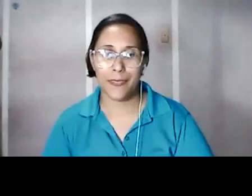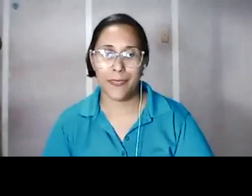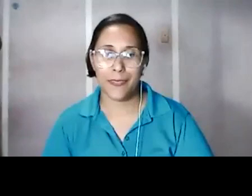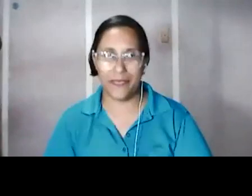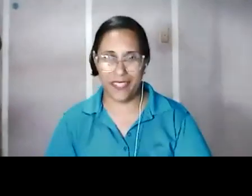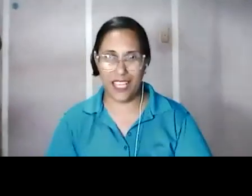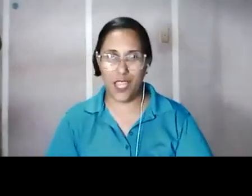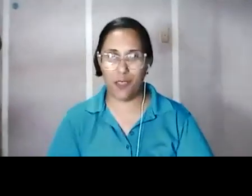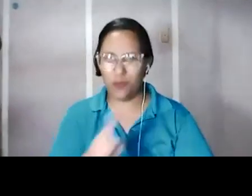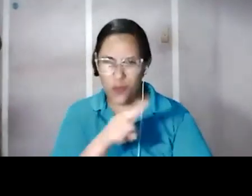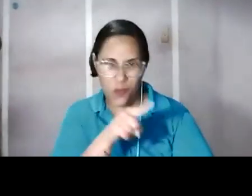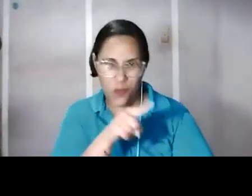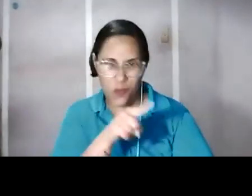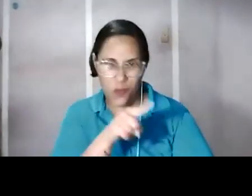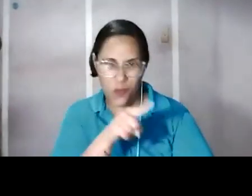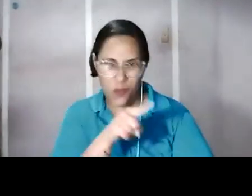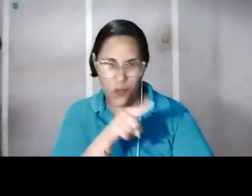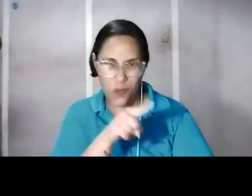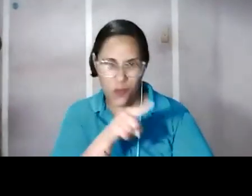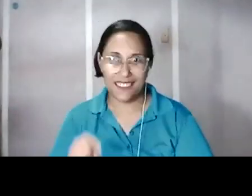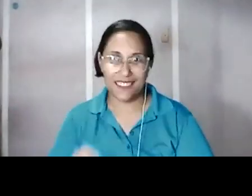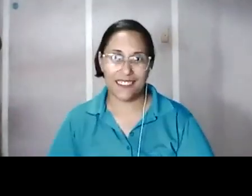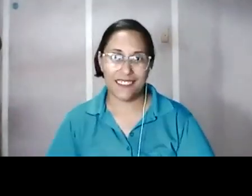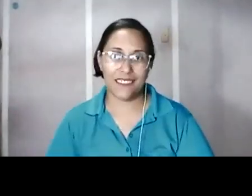dejar que sean ustedes los que